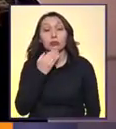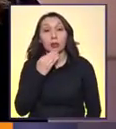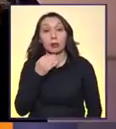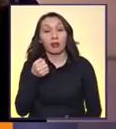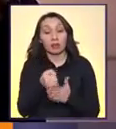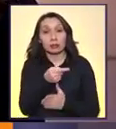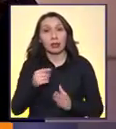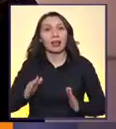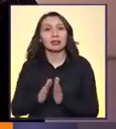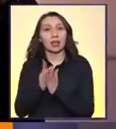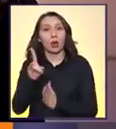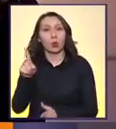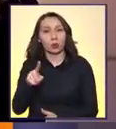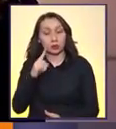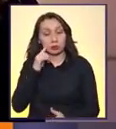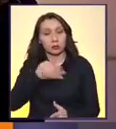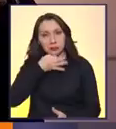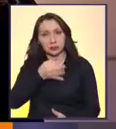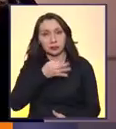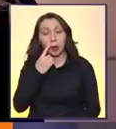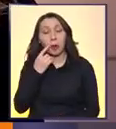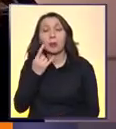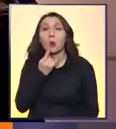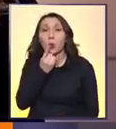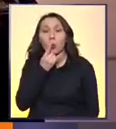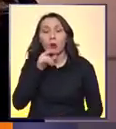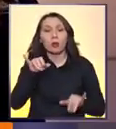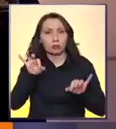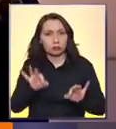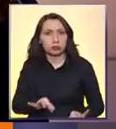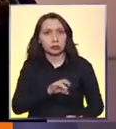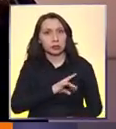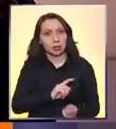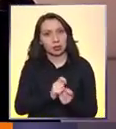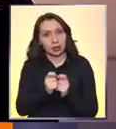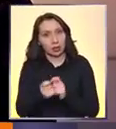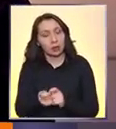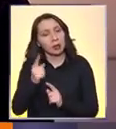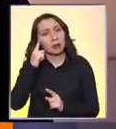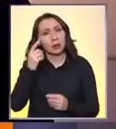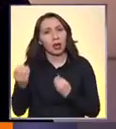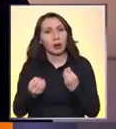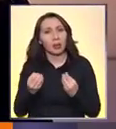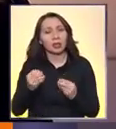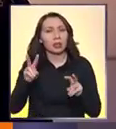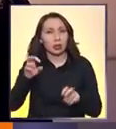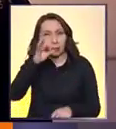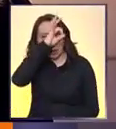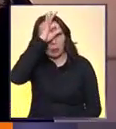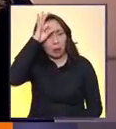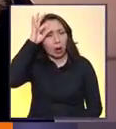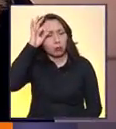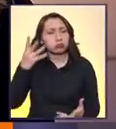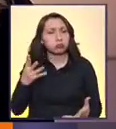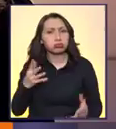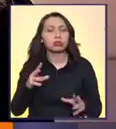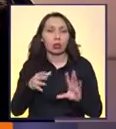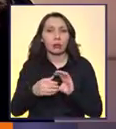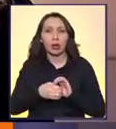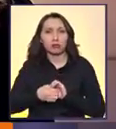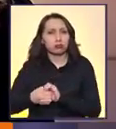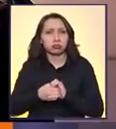Luis. En la siguiente crónica, el uruguayo nacionalizado cuenta lo que piensa de la causa mapuche y de su estrecha relación con